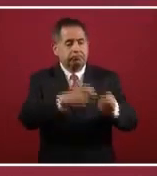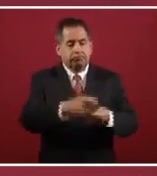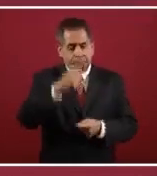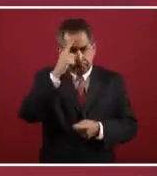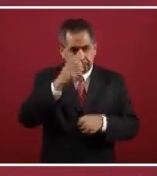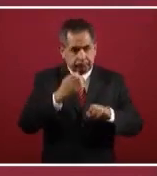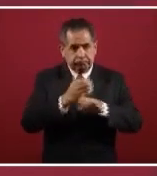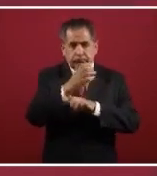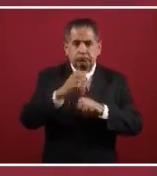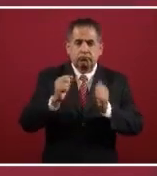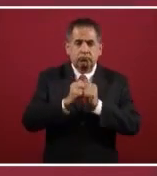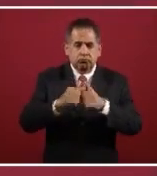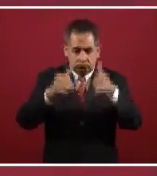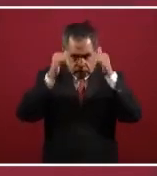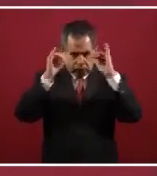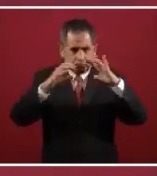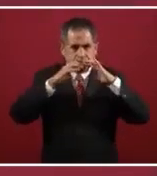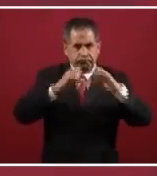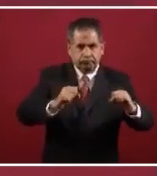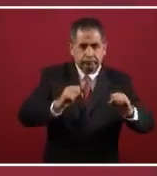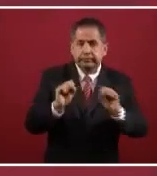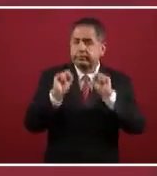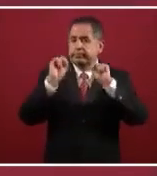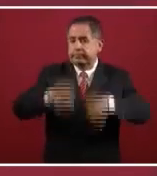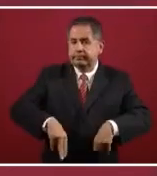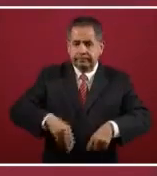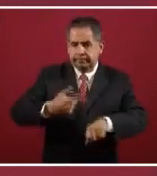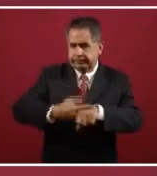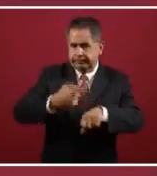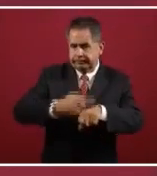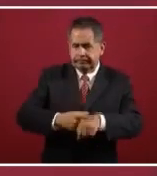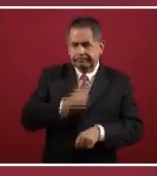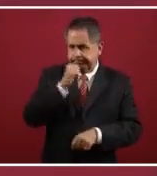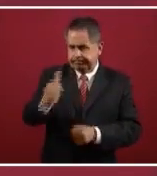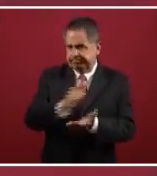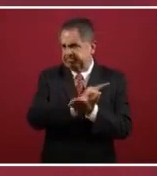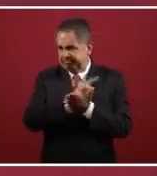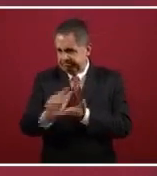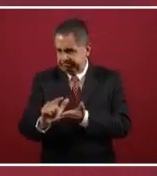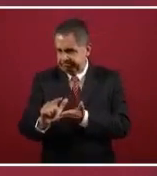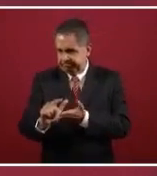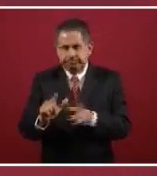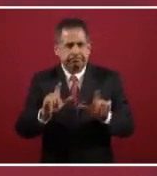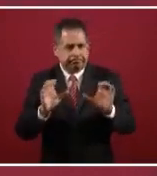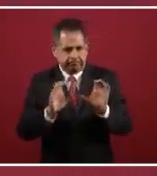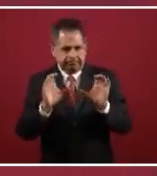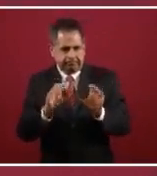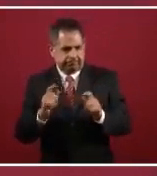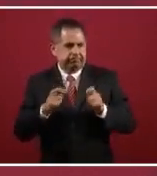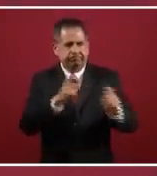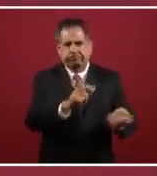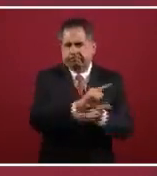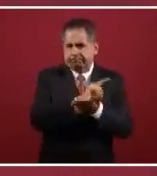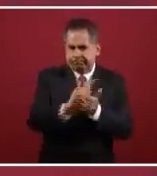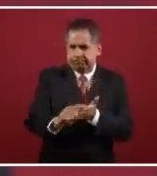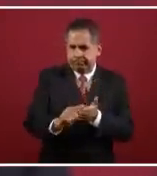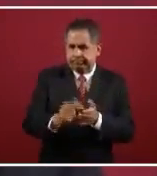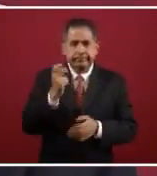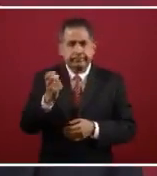ganadero libre de enfermedades, la importancia de mantener un